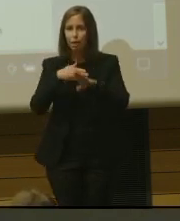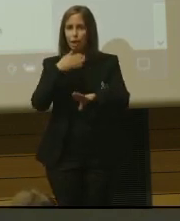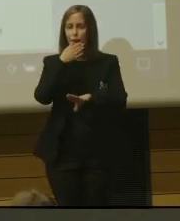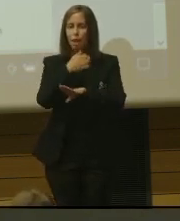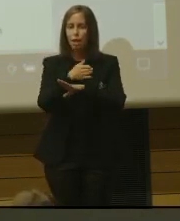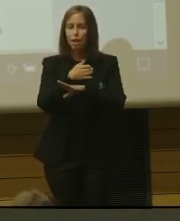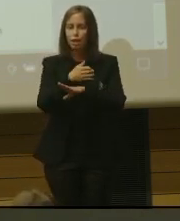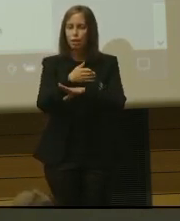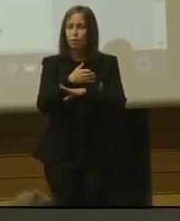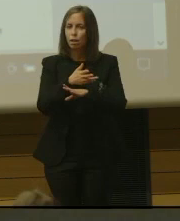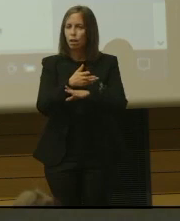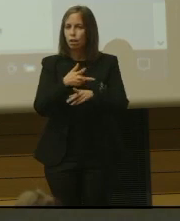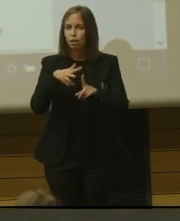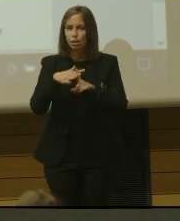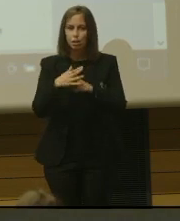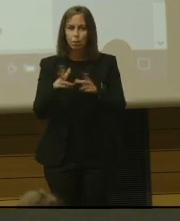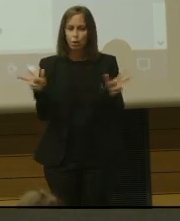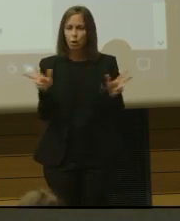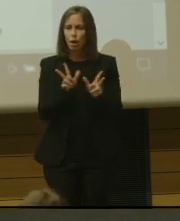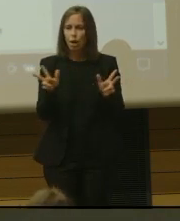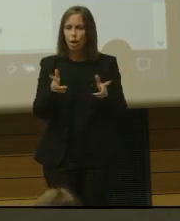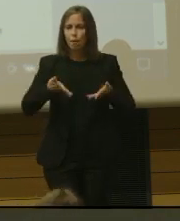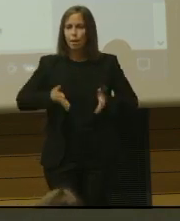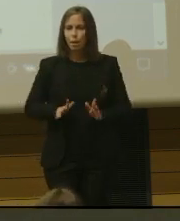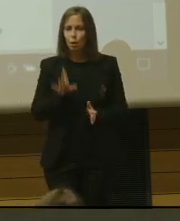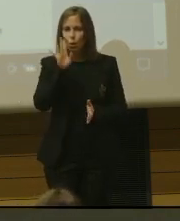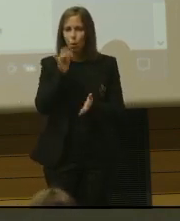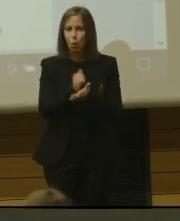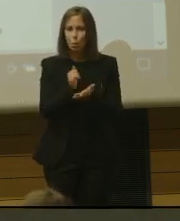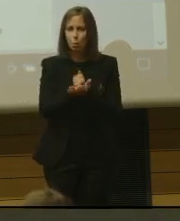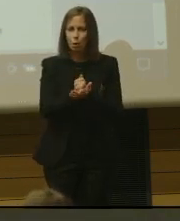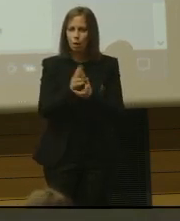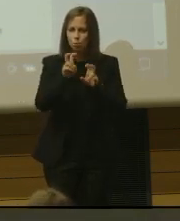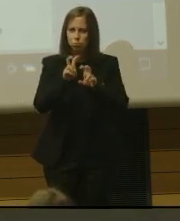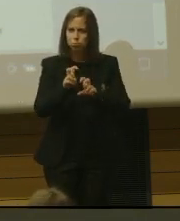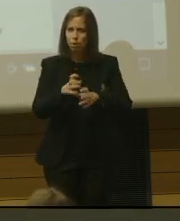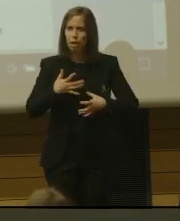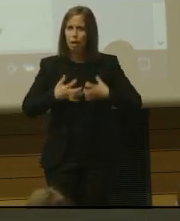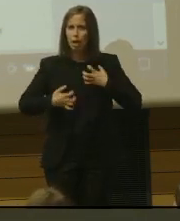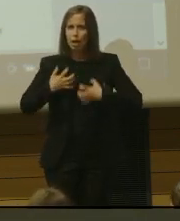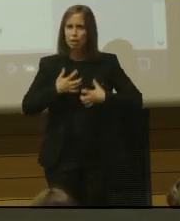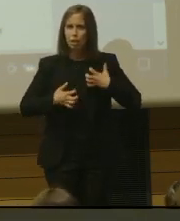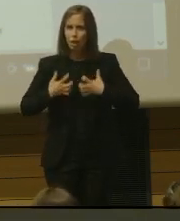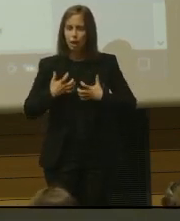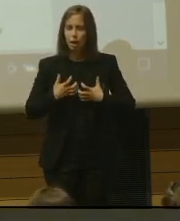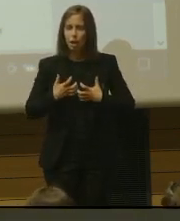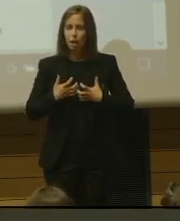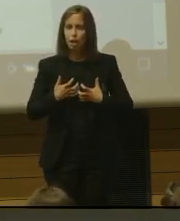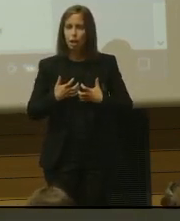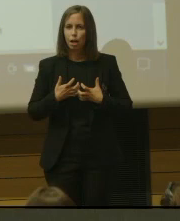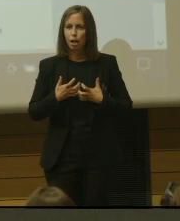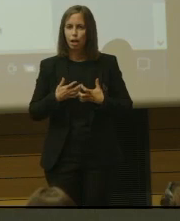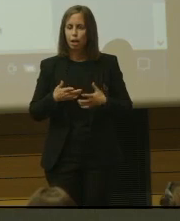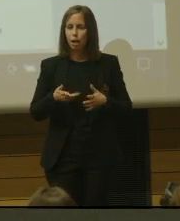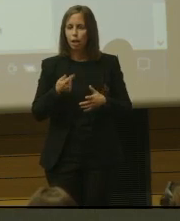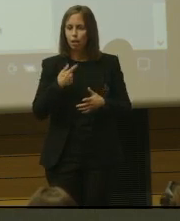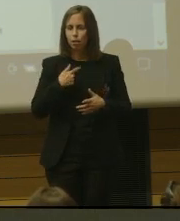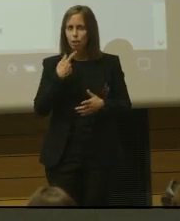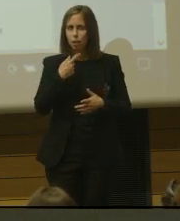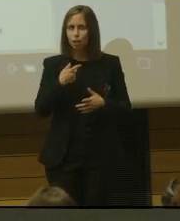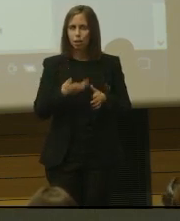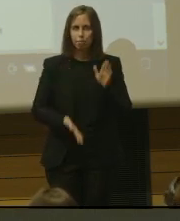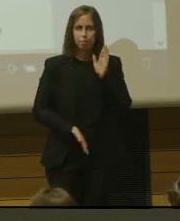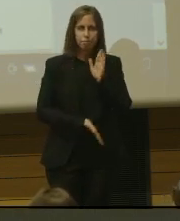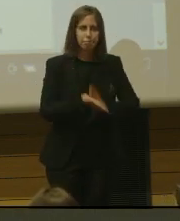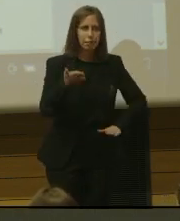situación crítica, el hijo, pruebas, una situación que les genera muchísima ansiedad, que dijo, tengo que salir. Salió fuera